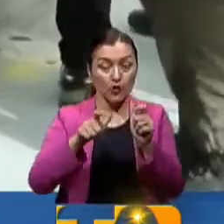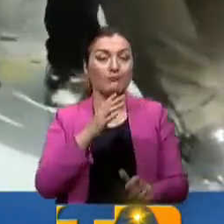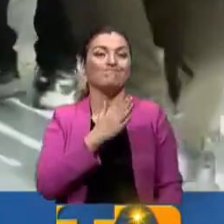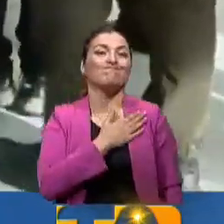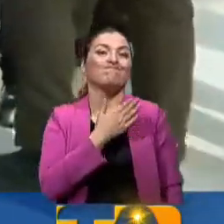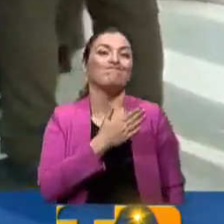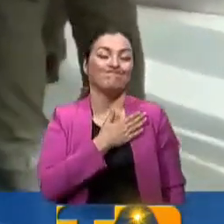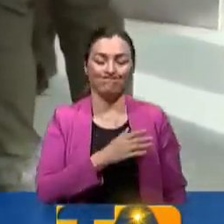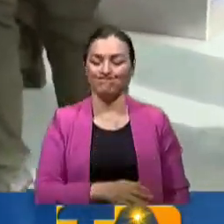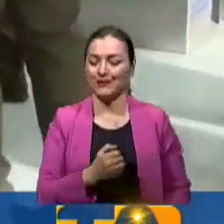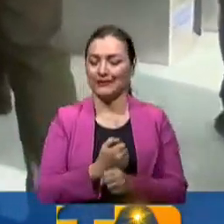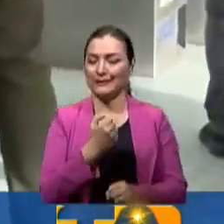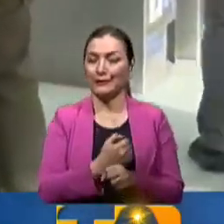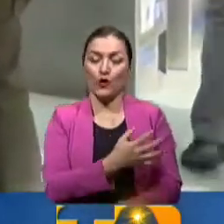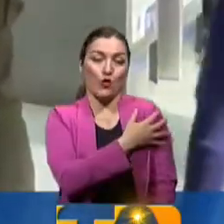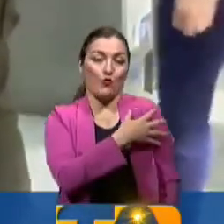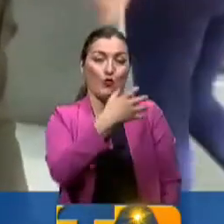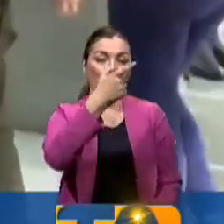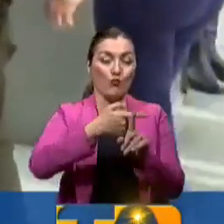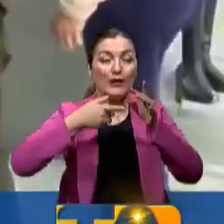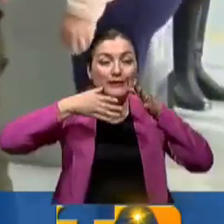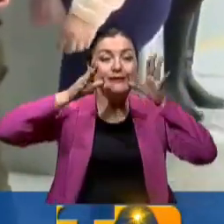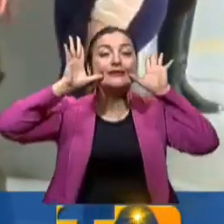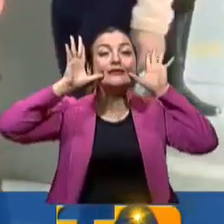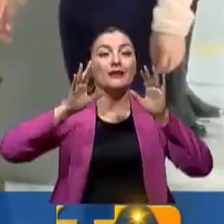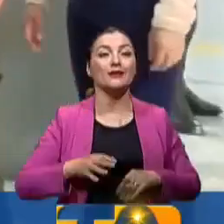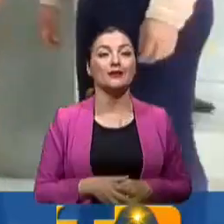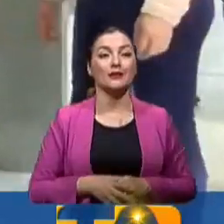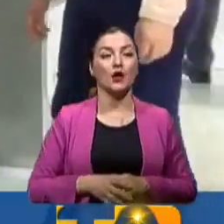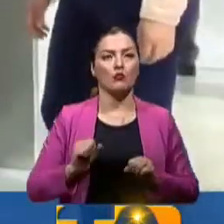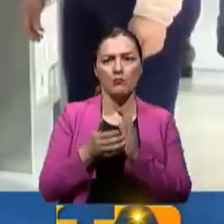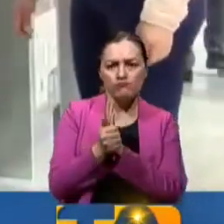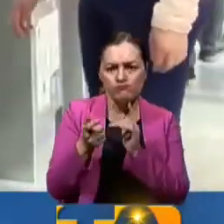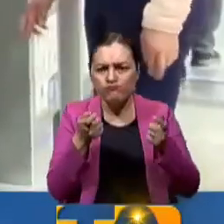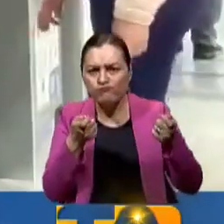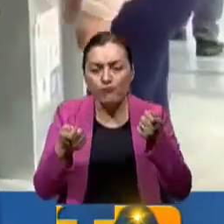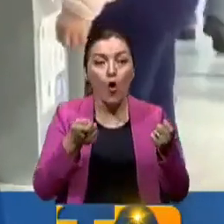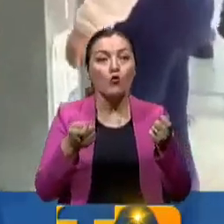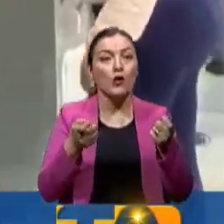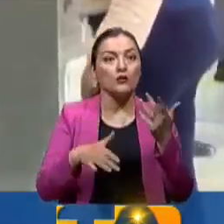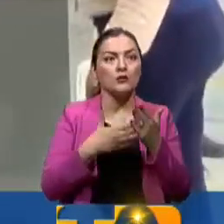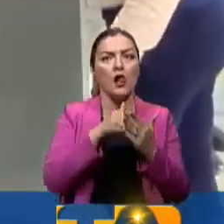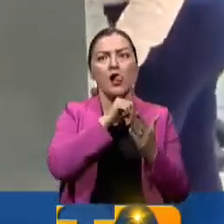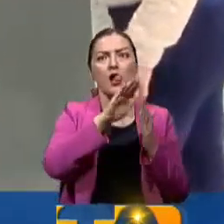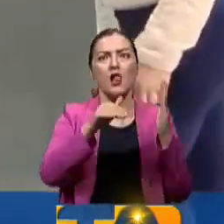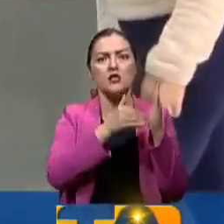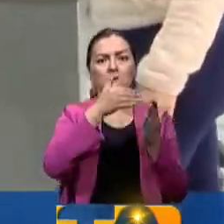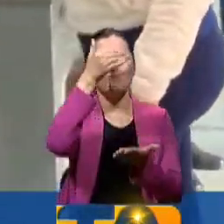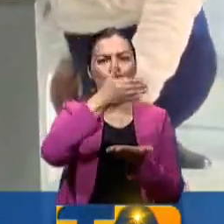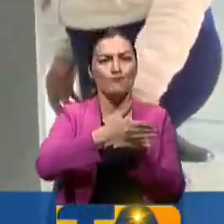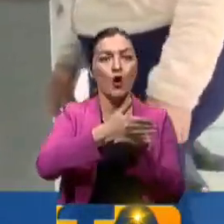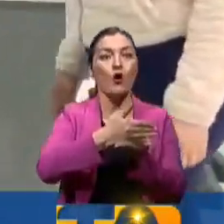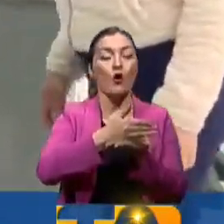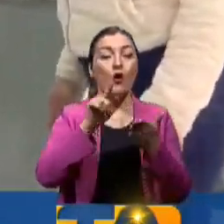trabajando fortalecidos en este diciembre seguro. Tenemos la capacidad operativa para controlar los delitos y de igual manera